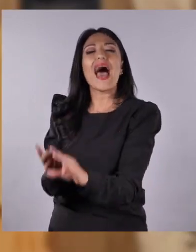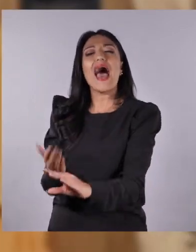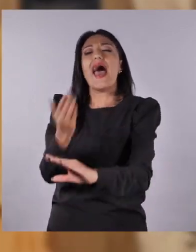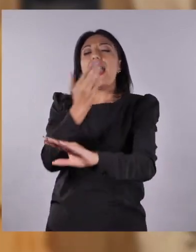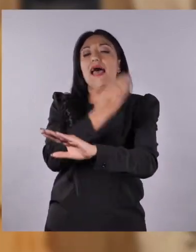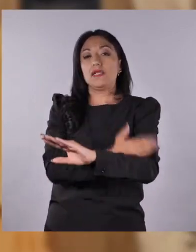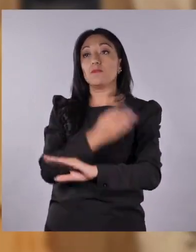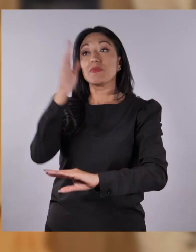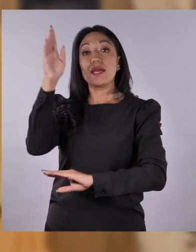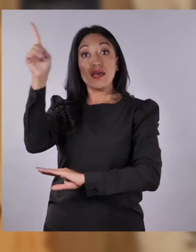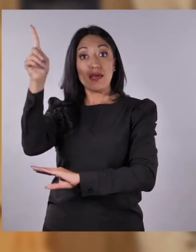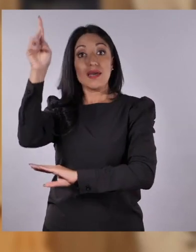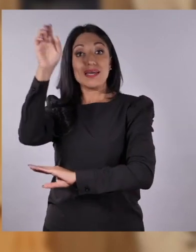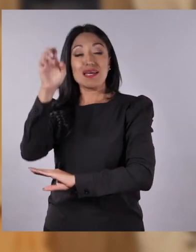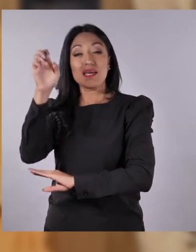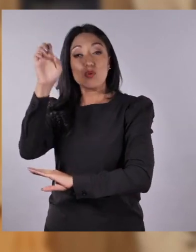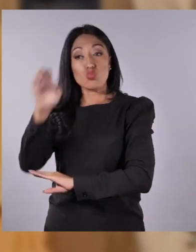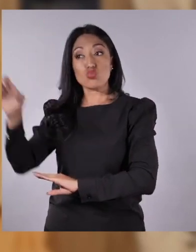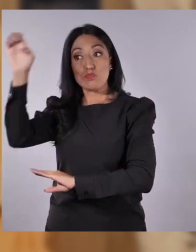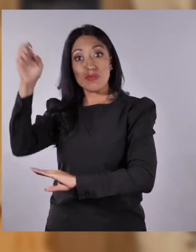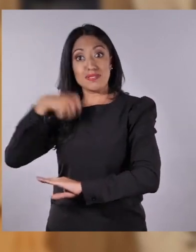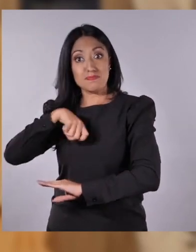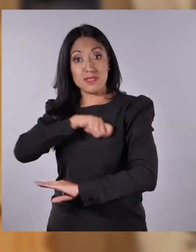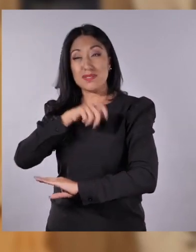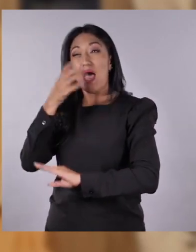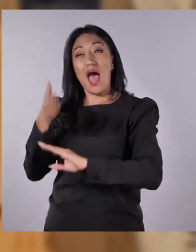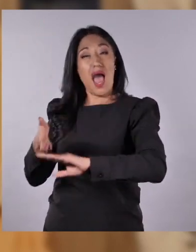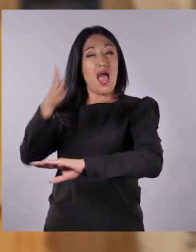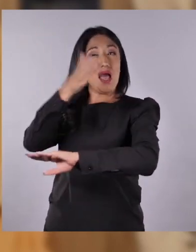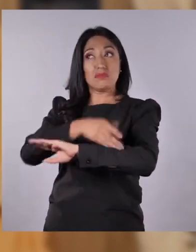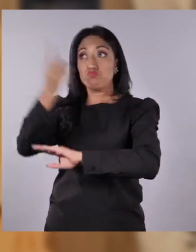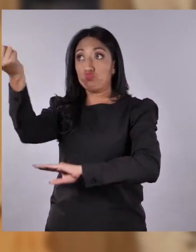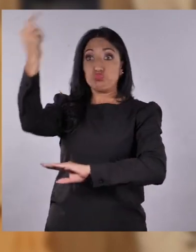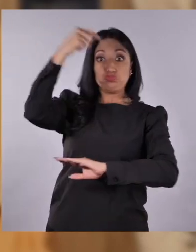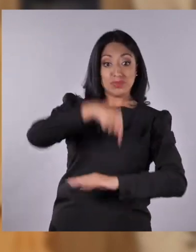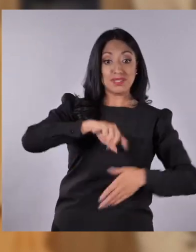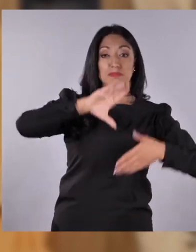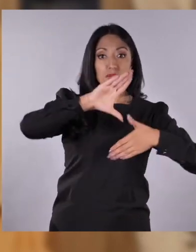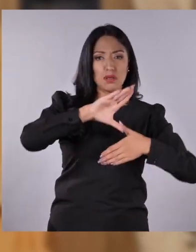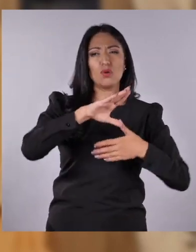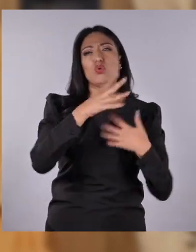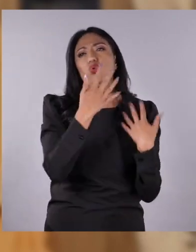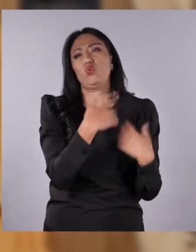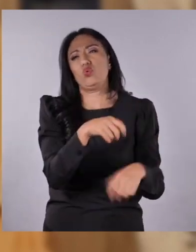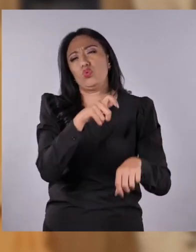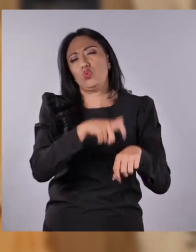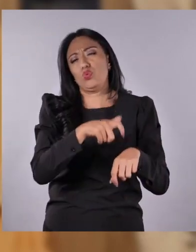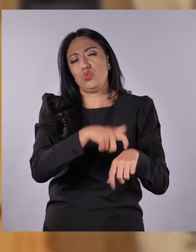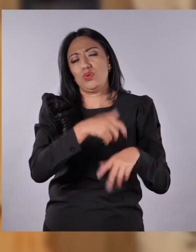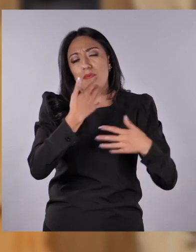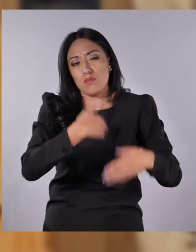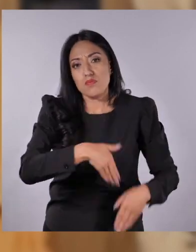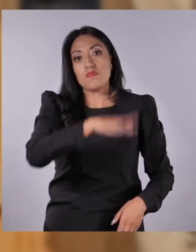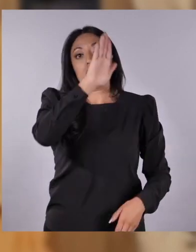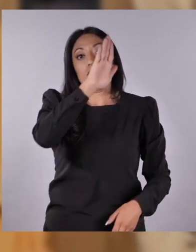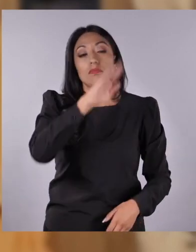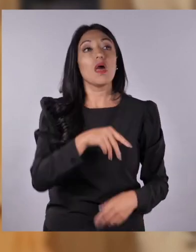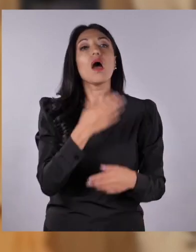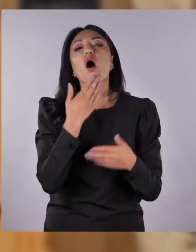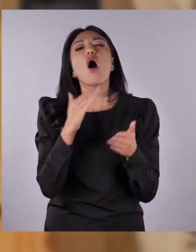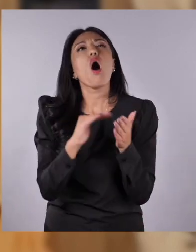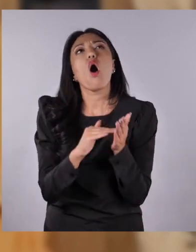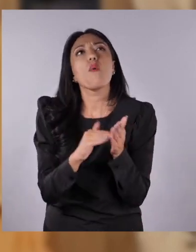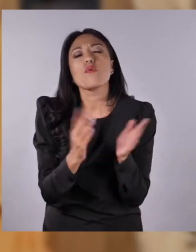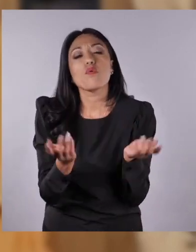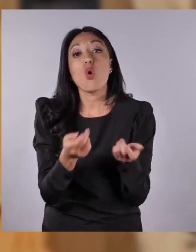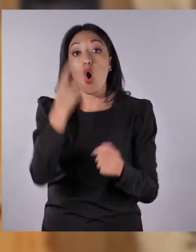existía antes de la llegada de los españoles y es tan poderosa que logró sobrevivir al tiempo y las dificultades. Es algo